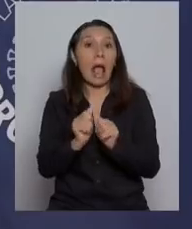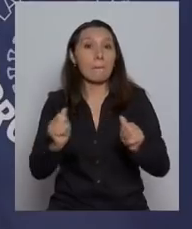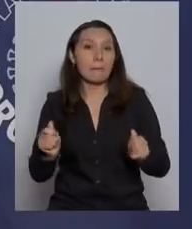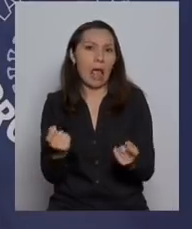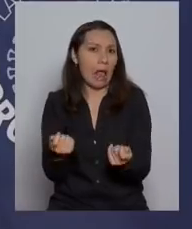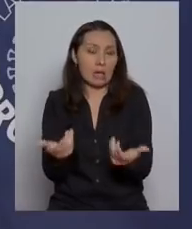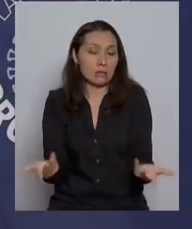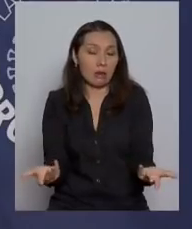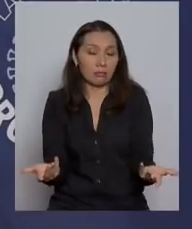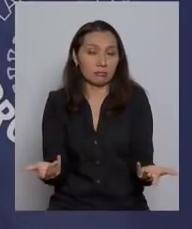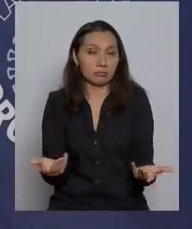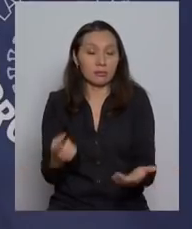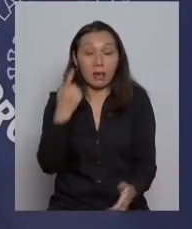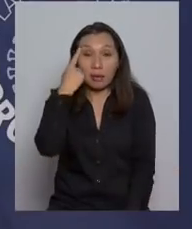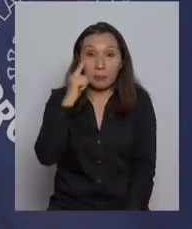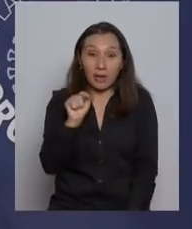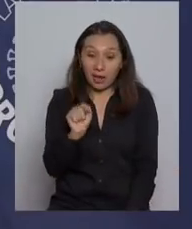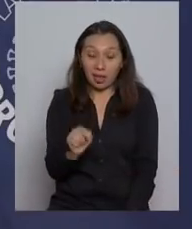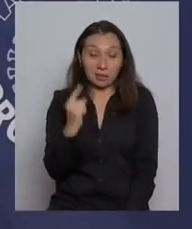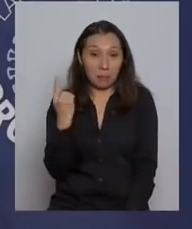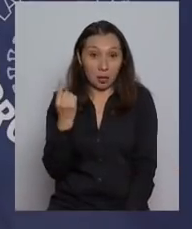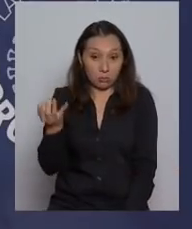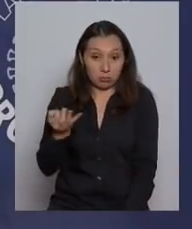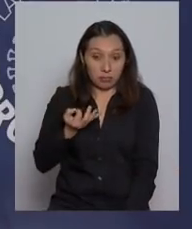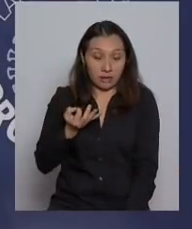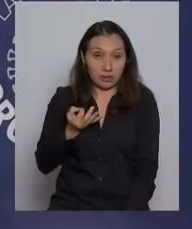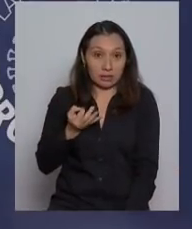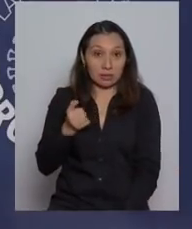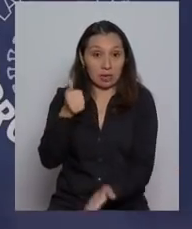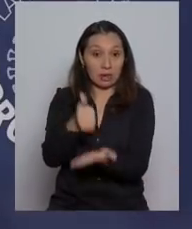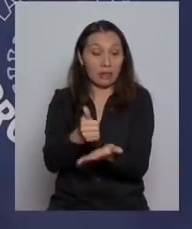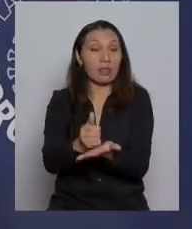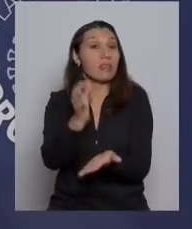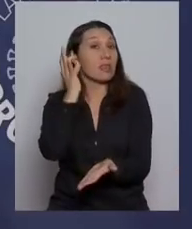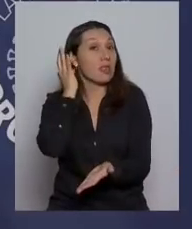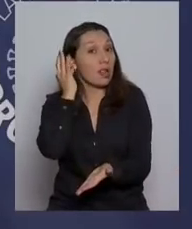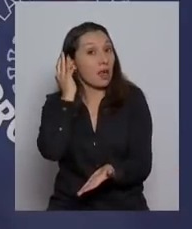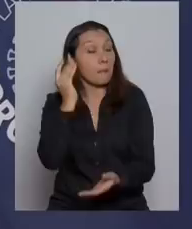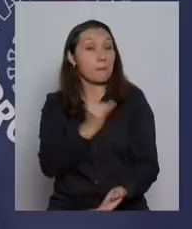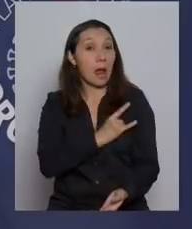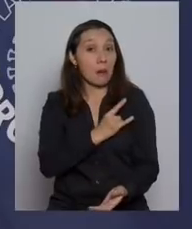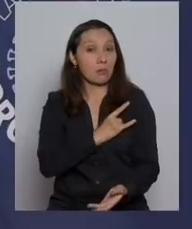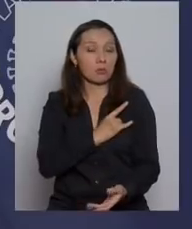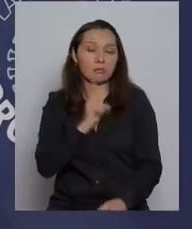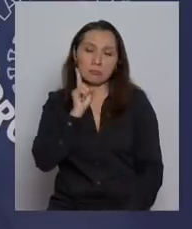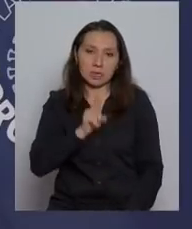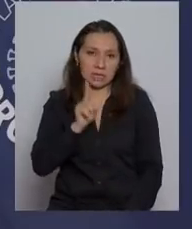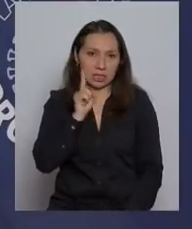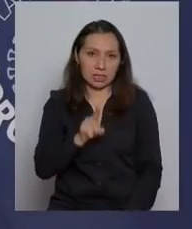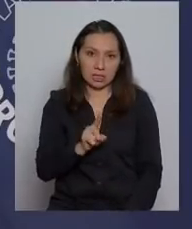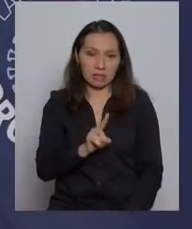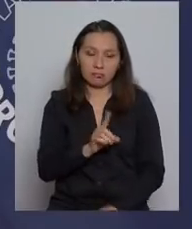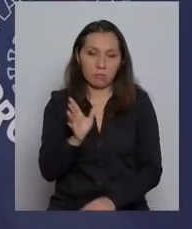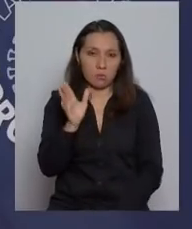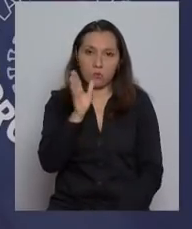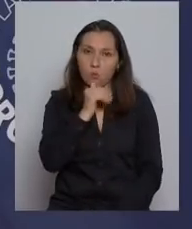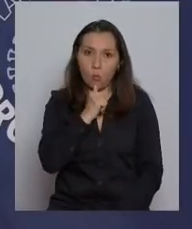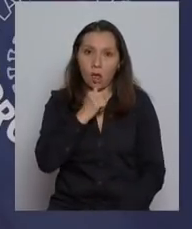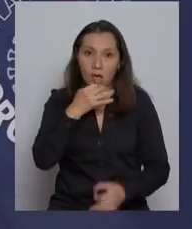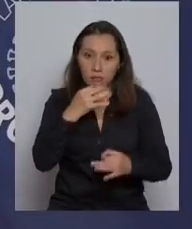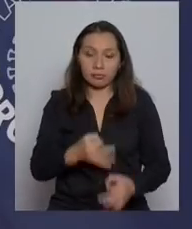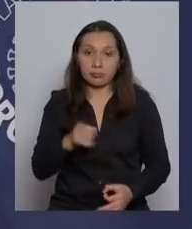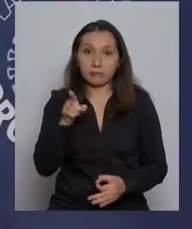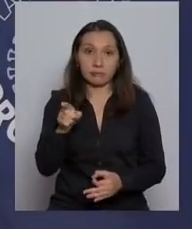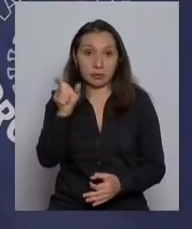campaña. En este caso particular que usted me pregunta, la alcaldesa de Maipú miente. No hay tal